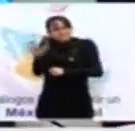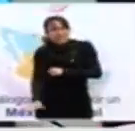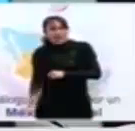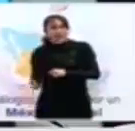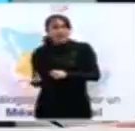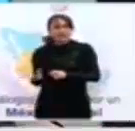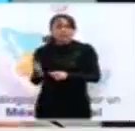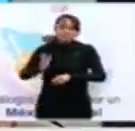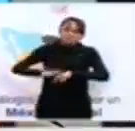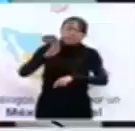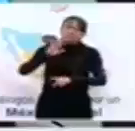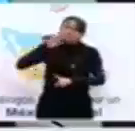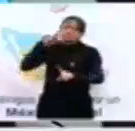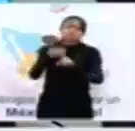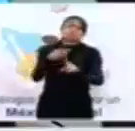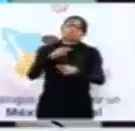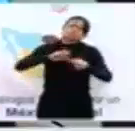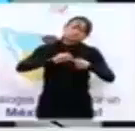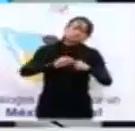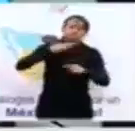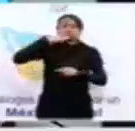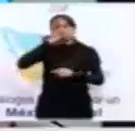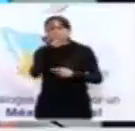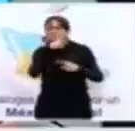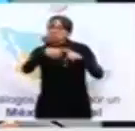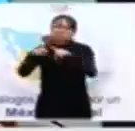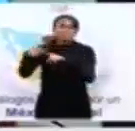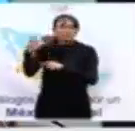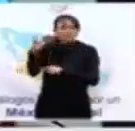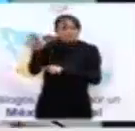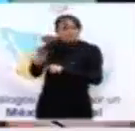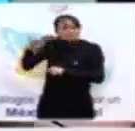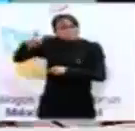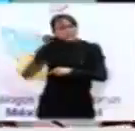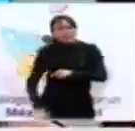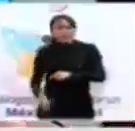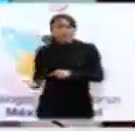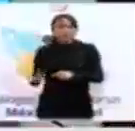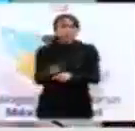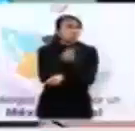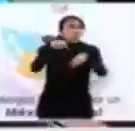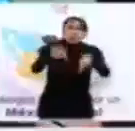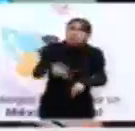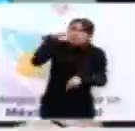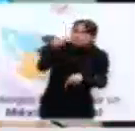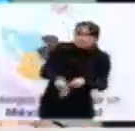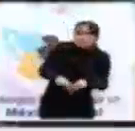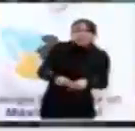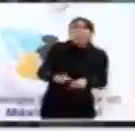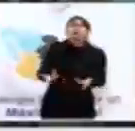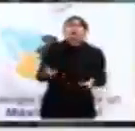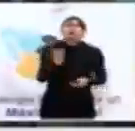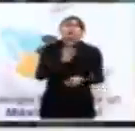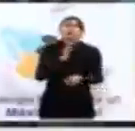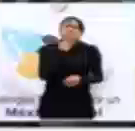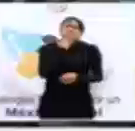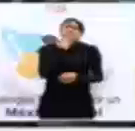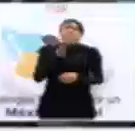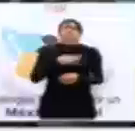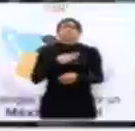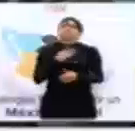granos principalmente. Nuestro gobierno, con una buena voluntad, abre las fronteras en el momento de